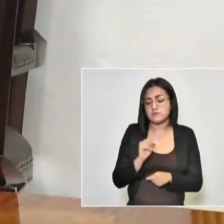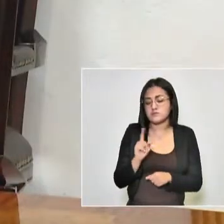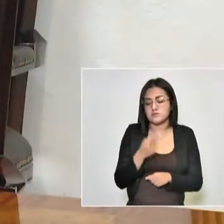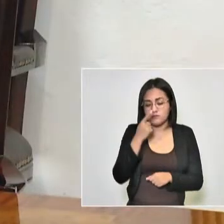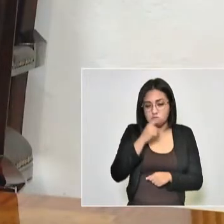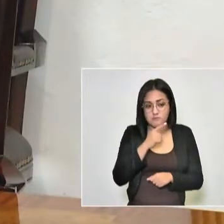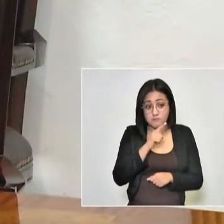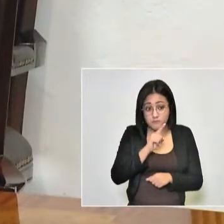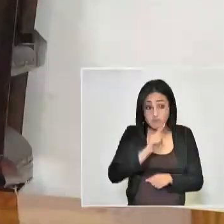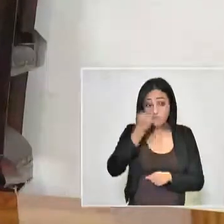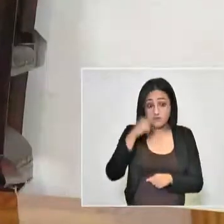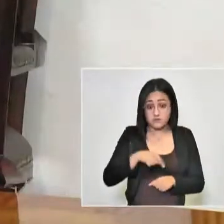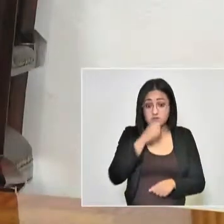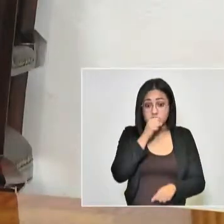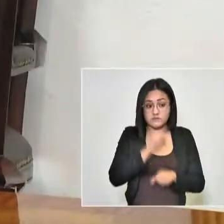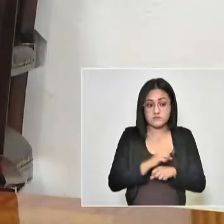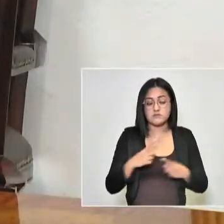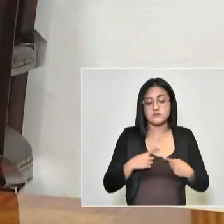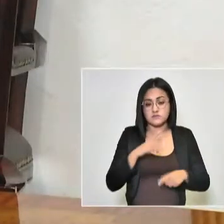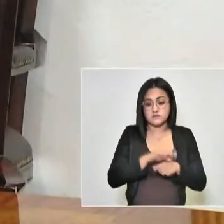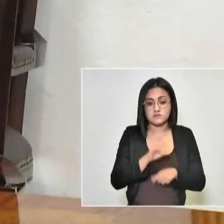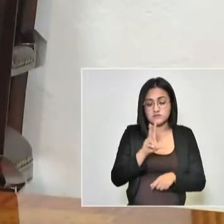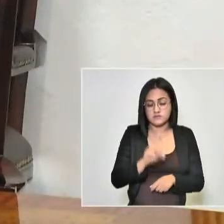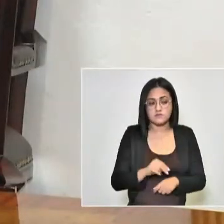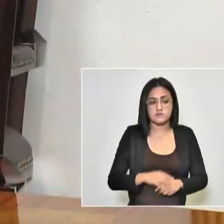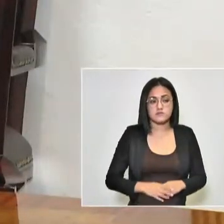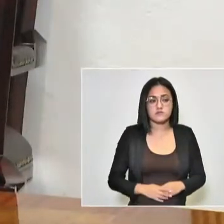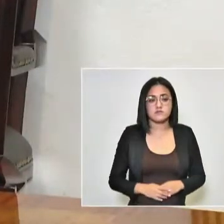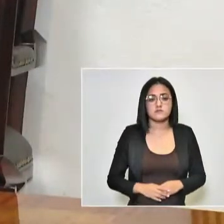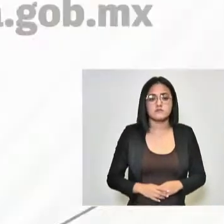que esta secretaría otorgue esa autorización.